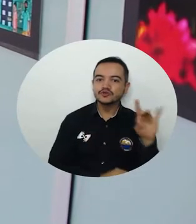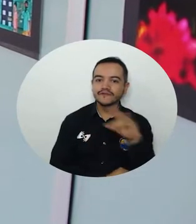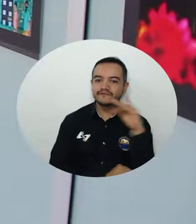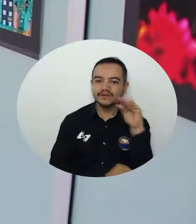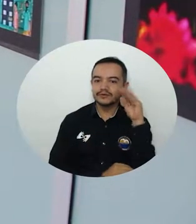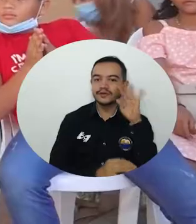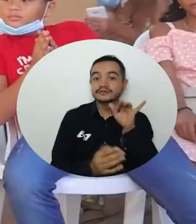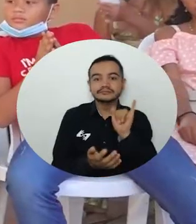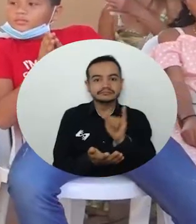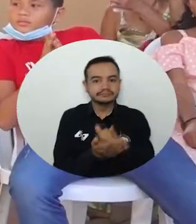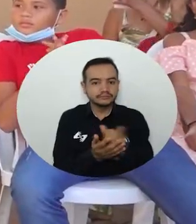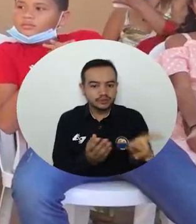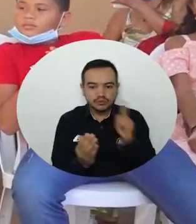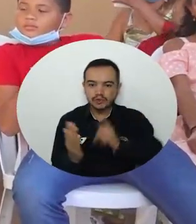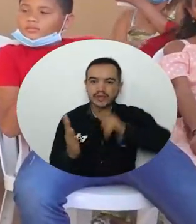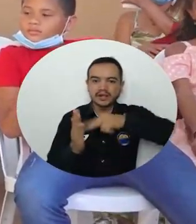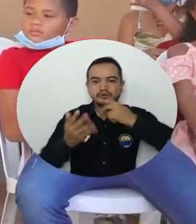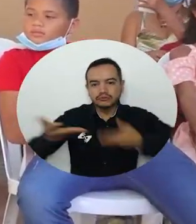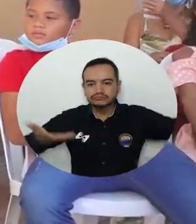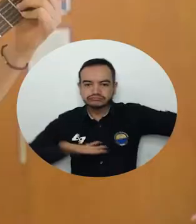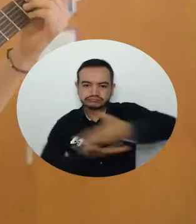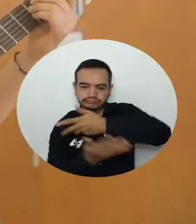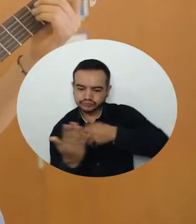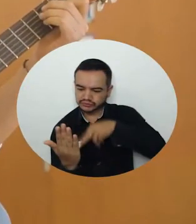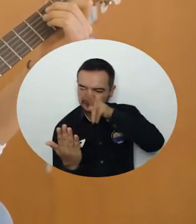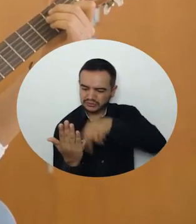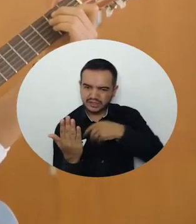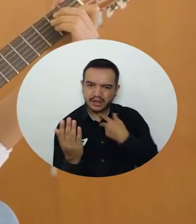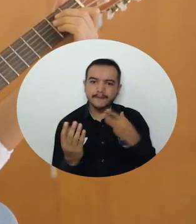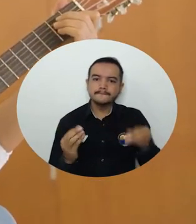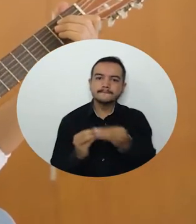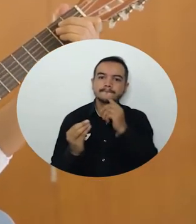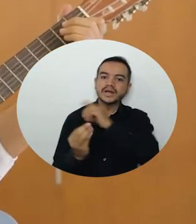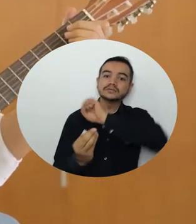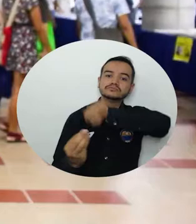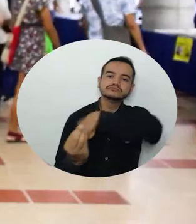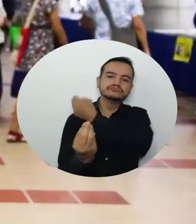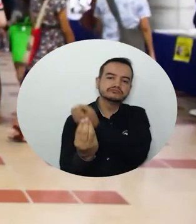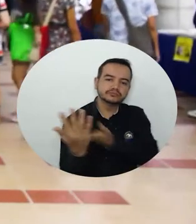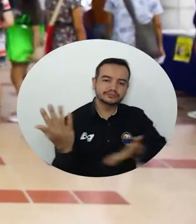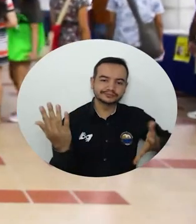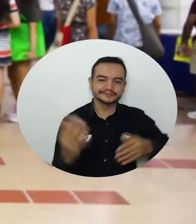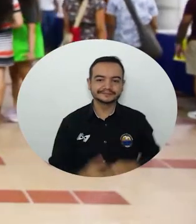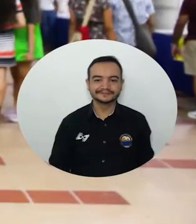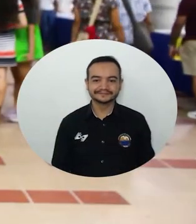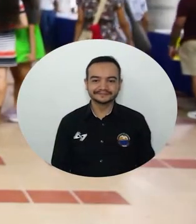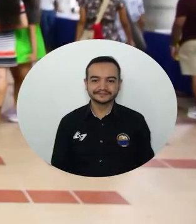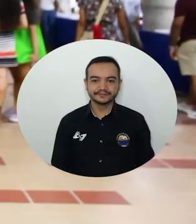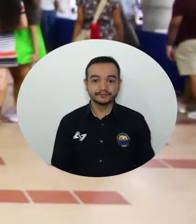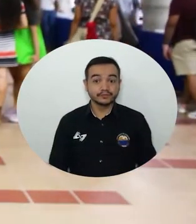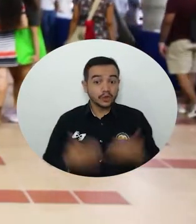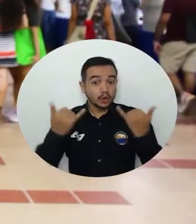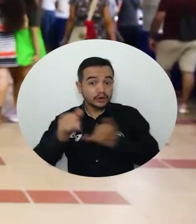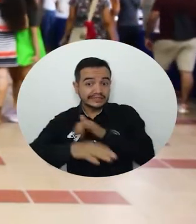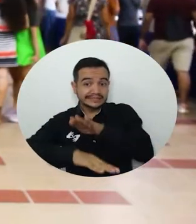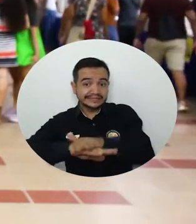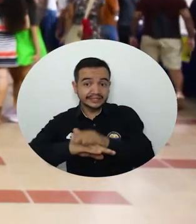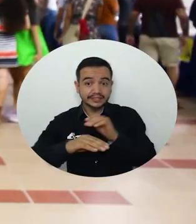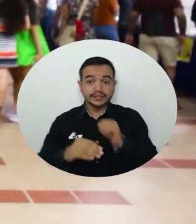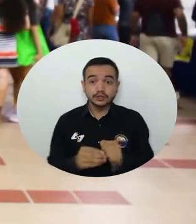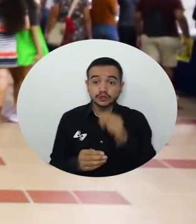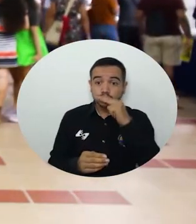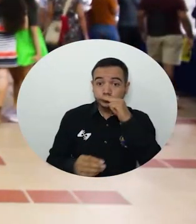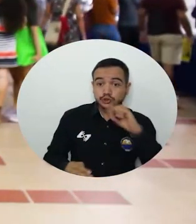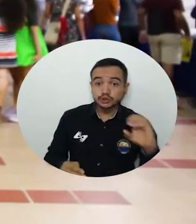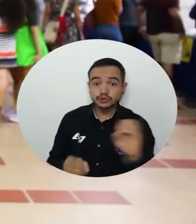colecciones biológicas, espacios de lectura consciente y recitales de poemas. Esta tarde los niños y niñas de la Escuela